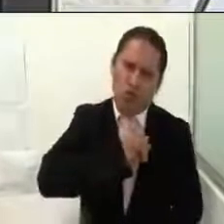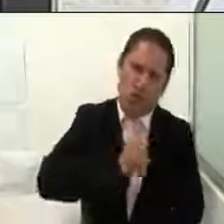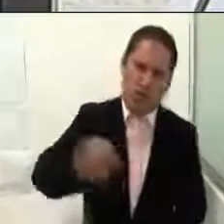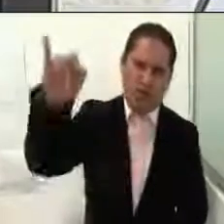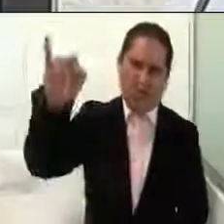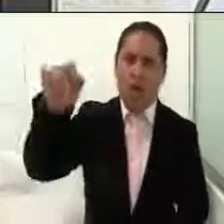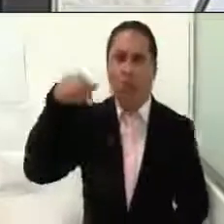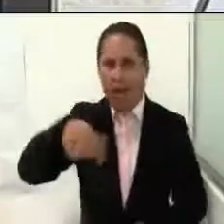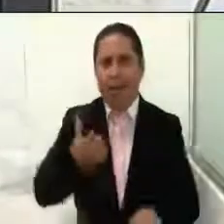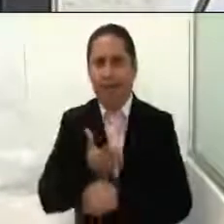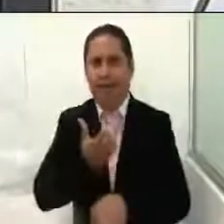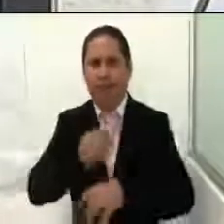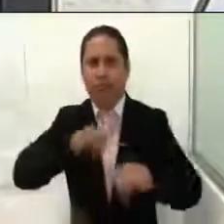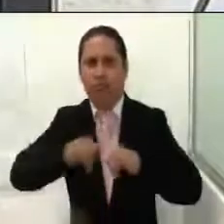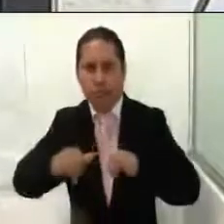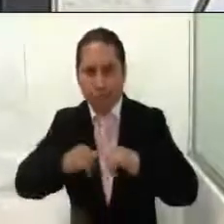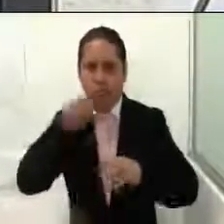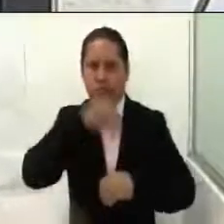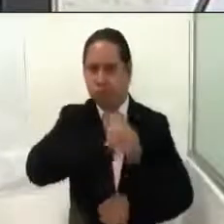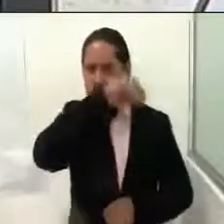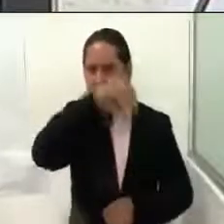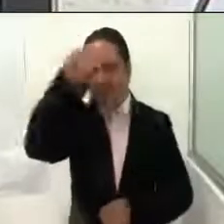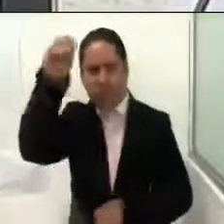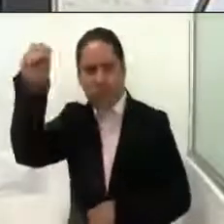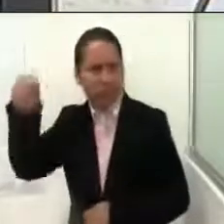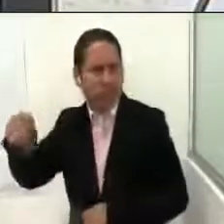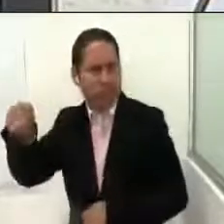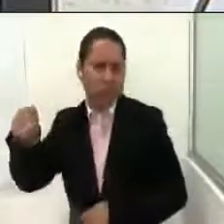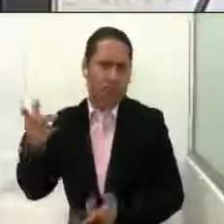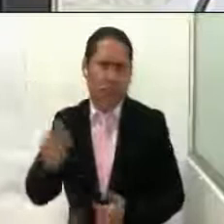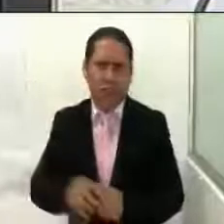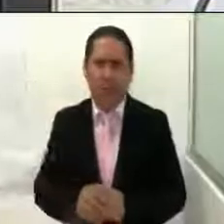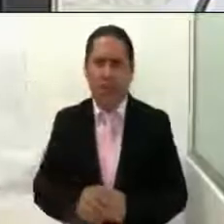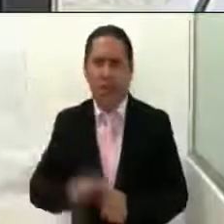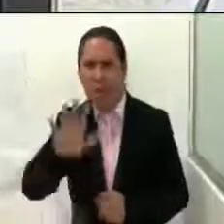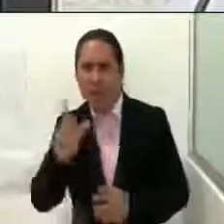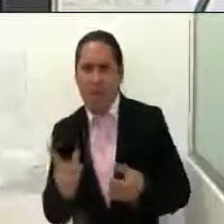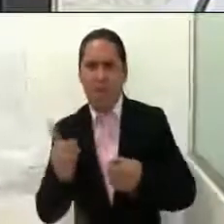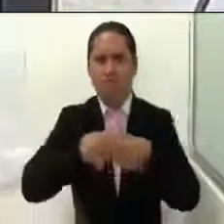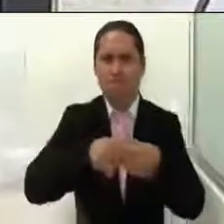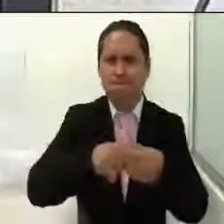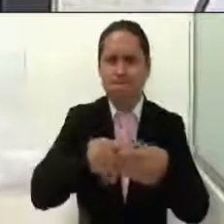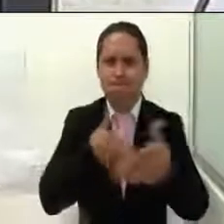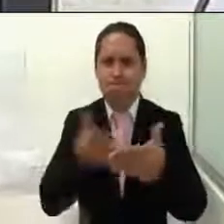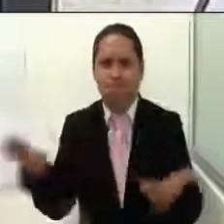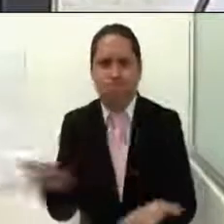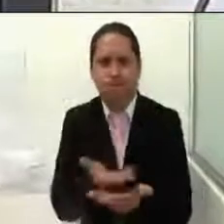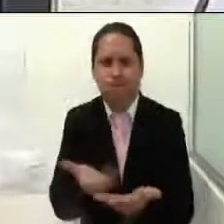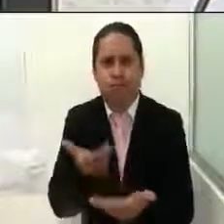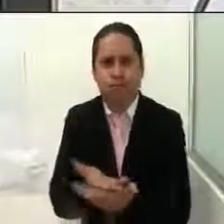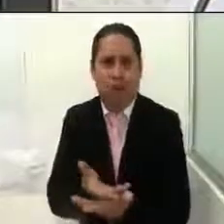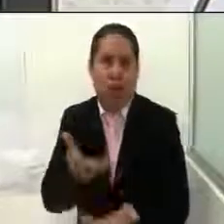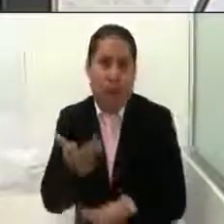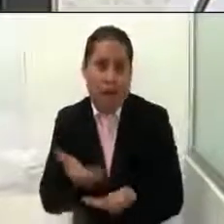chiapaneco poniéndole les decía o colocándole candados de seguridad de la documentación con la que se cuenta